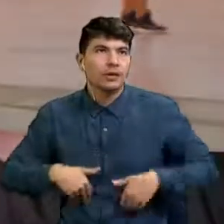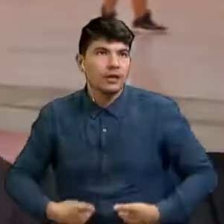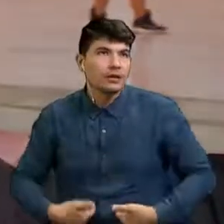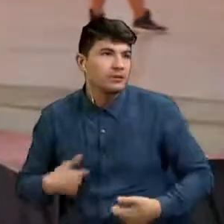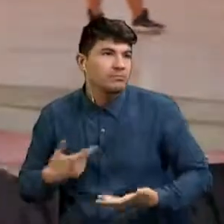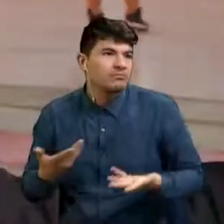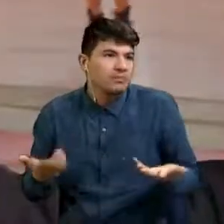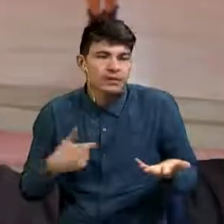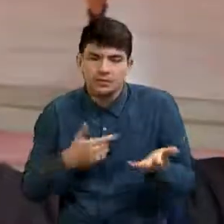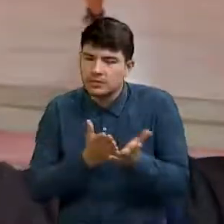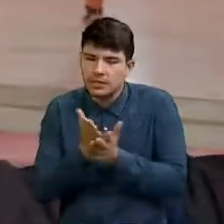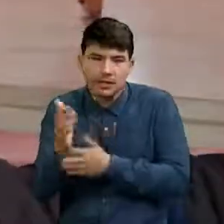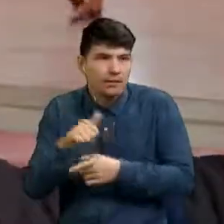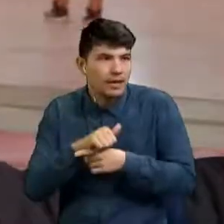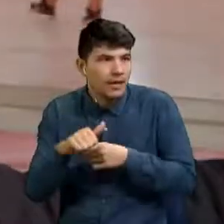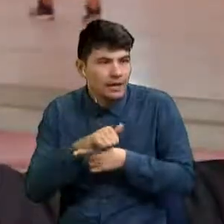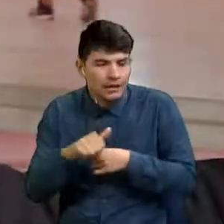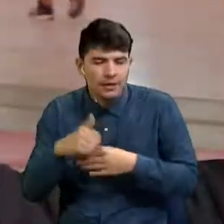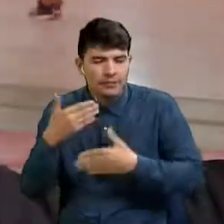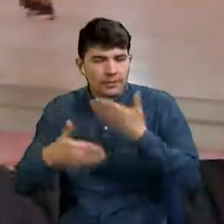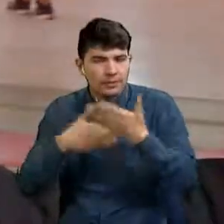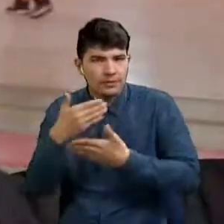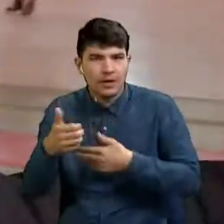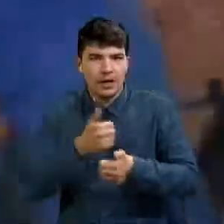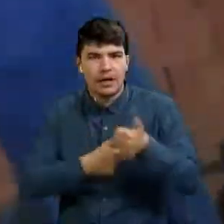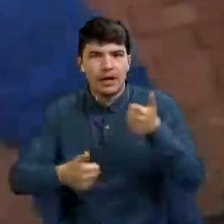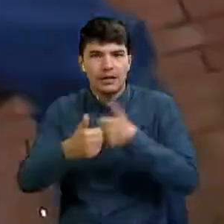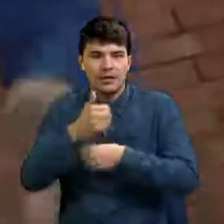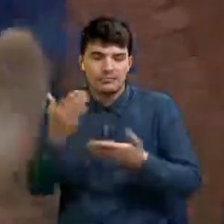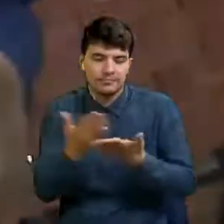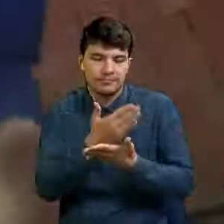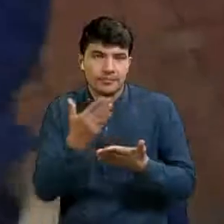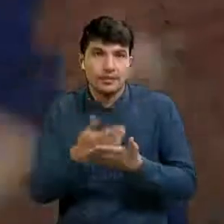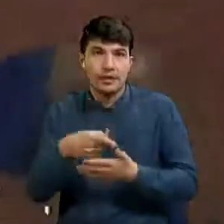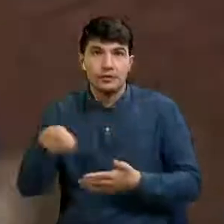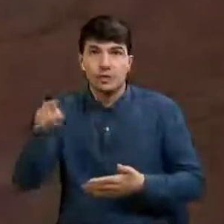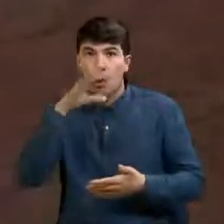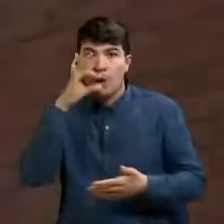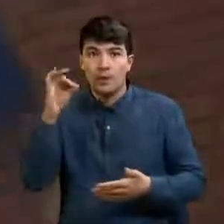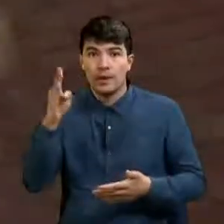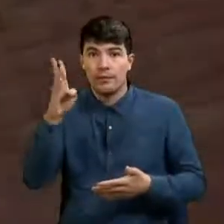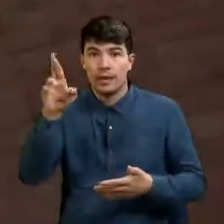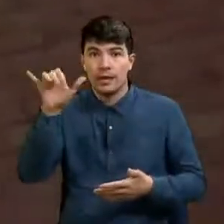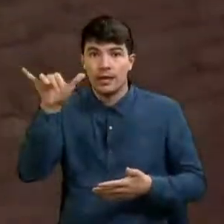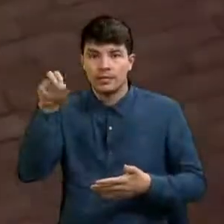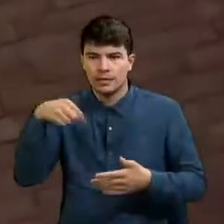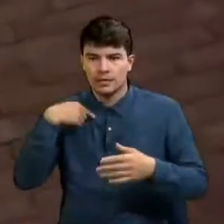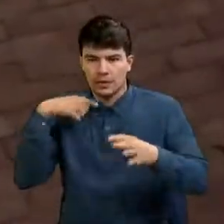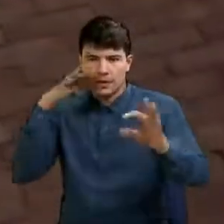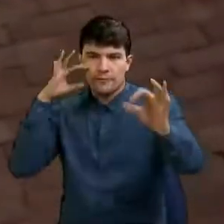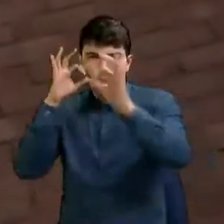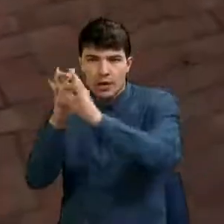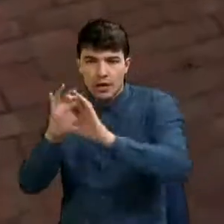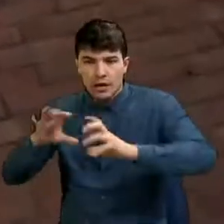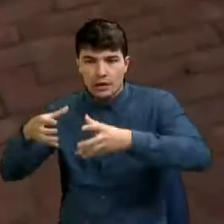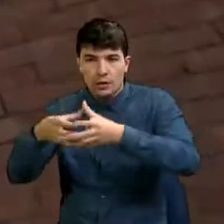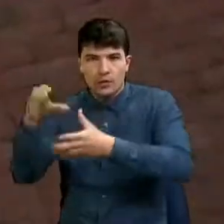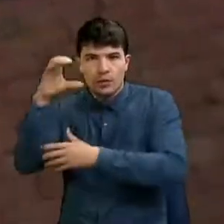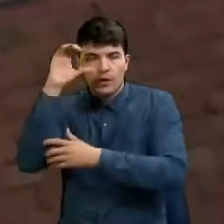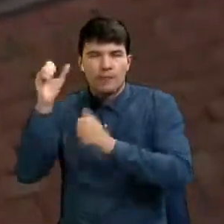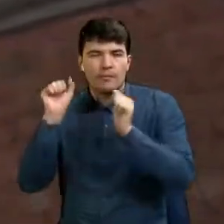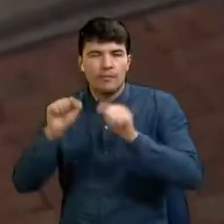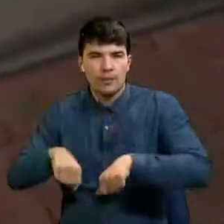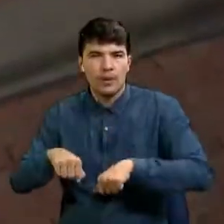seguir este entrenar y adelantarme en los cuadernos bryant orozco se concentrará próximamente con la selección colombia para